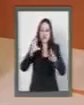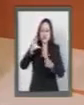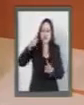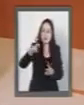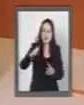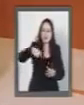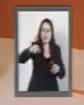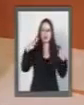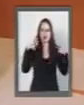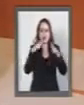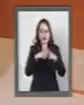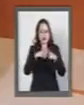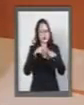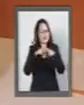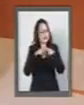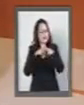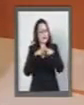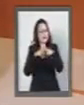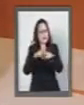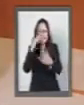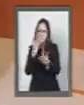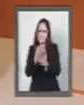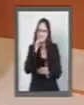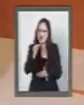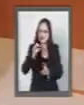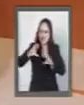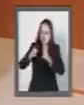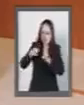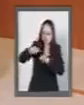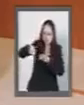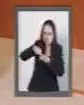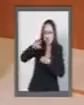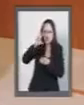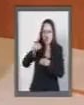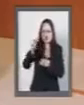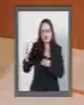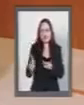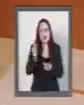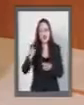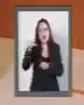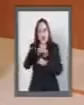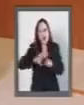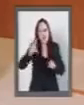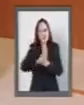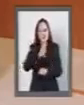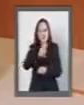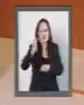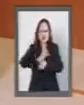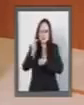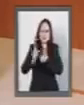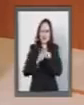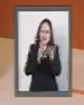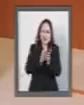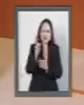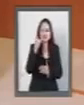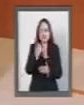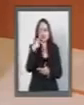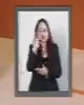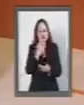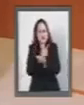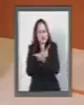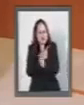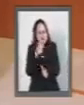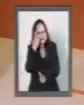Escúchese bien. Su lucha no es la de un gremio. Es la lucha de un pueblo. Por sus derechos y sus libertades.